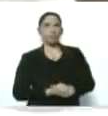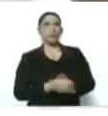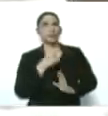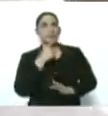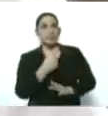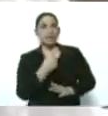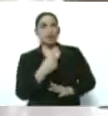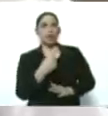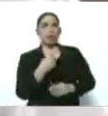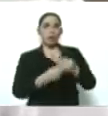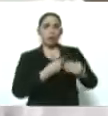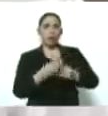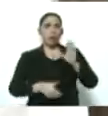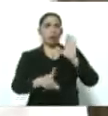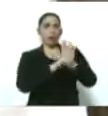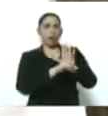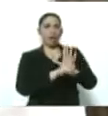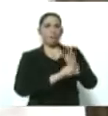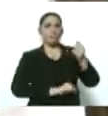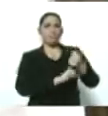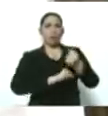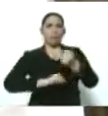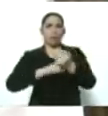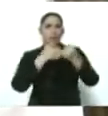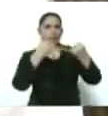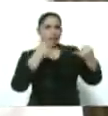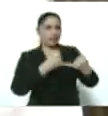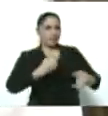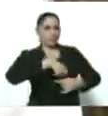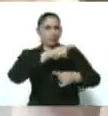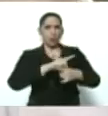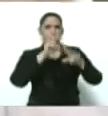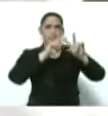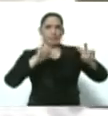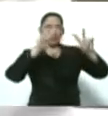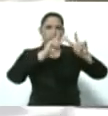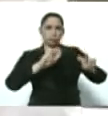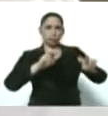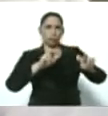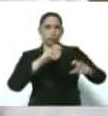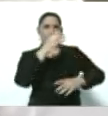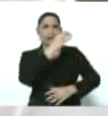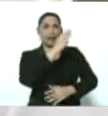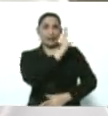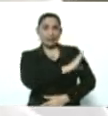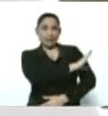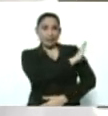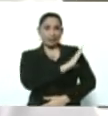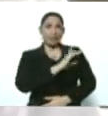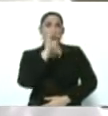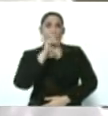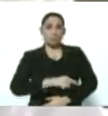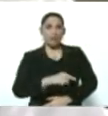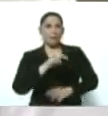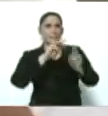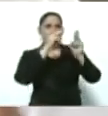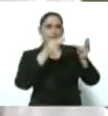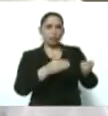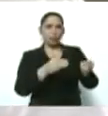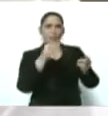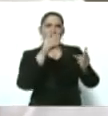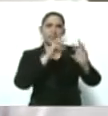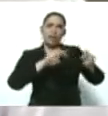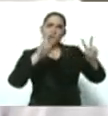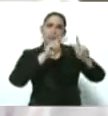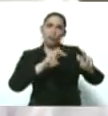resolución sentando las líneas prioritarias de investigación, epidemiología, clínica, métodos diagnósticos uh-huh. y tratamiento, y